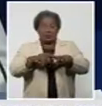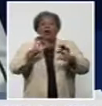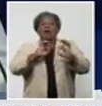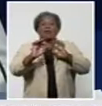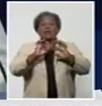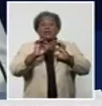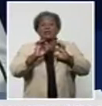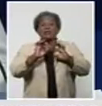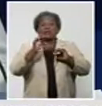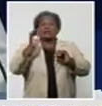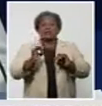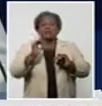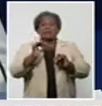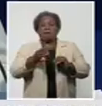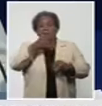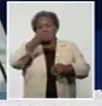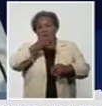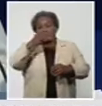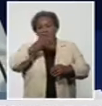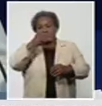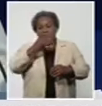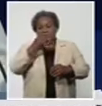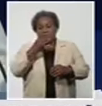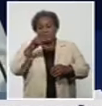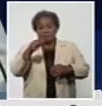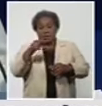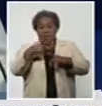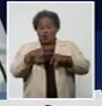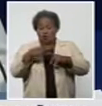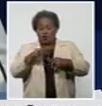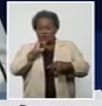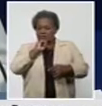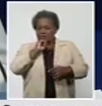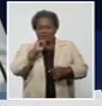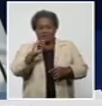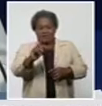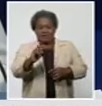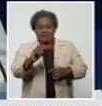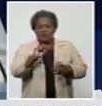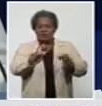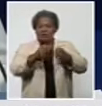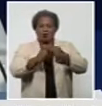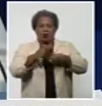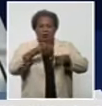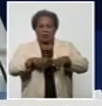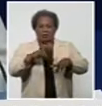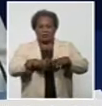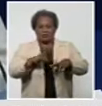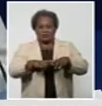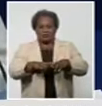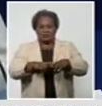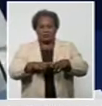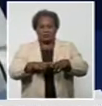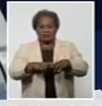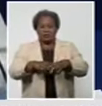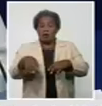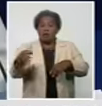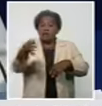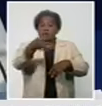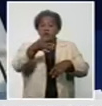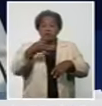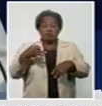siempre decimos esto. Y es una de las cosas que hace difícil el control en La Habana, que es que los municipios no